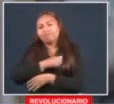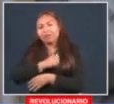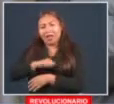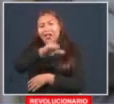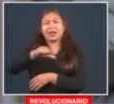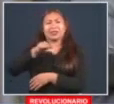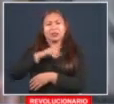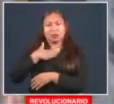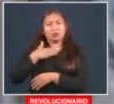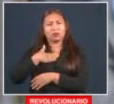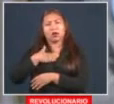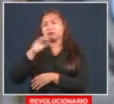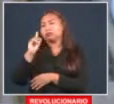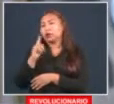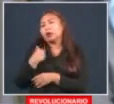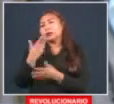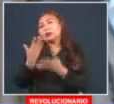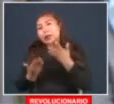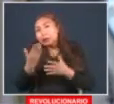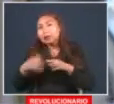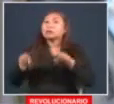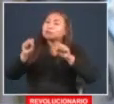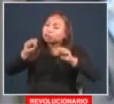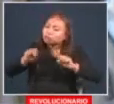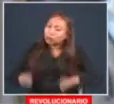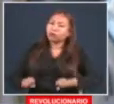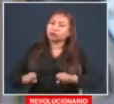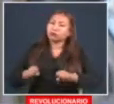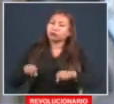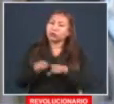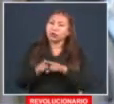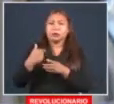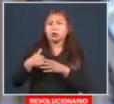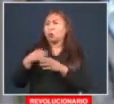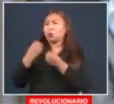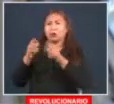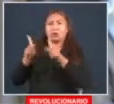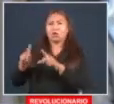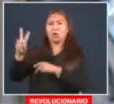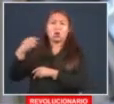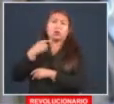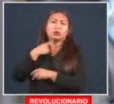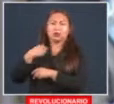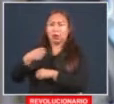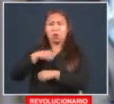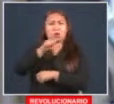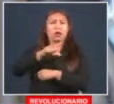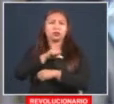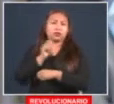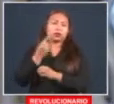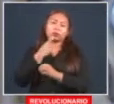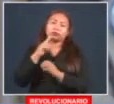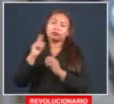Bolota, porque yo sé que de repente tengo manera y mi manera corporal no le gusta mucho a muchos, pero me acusan de